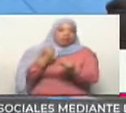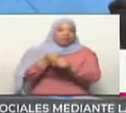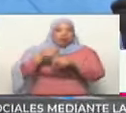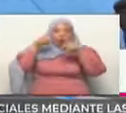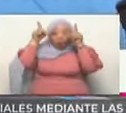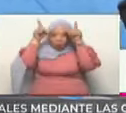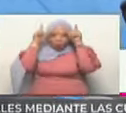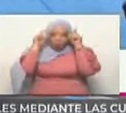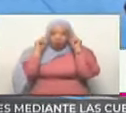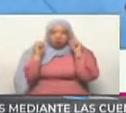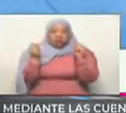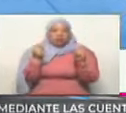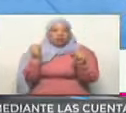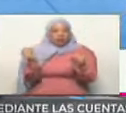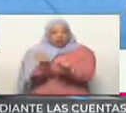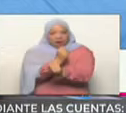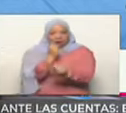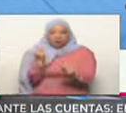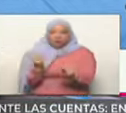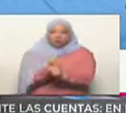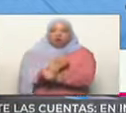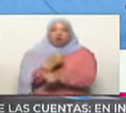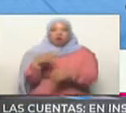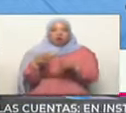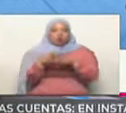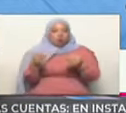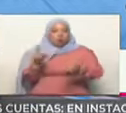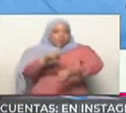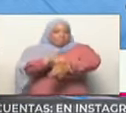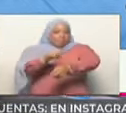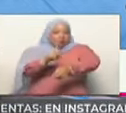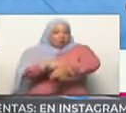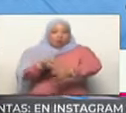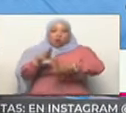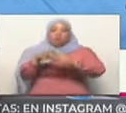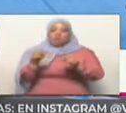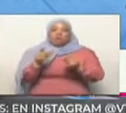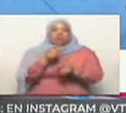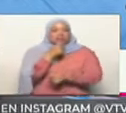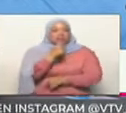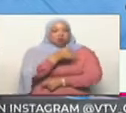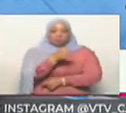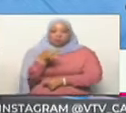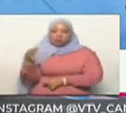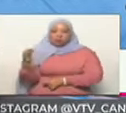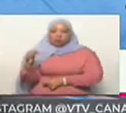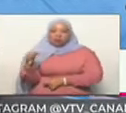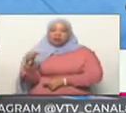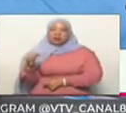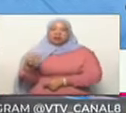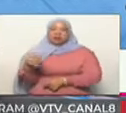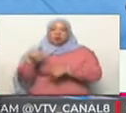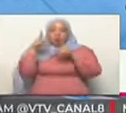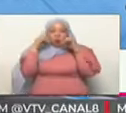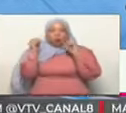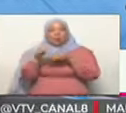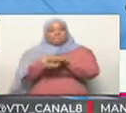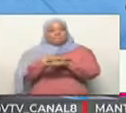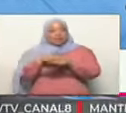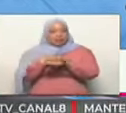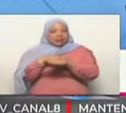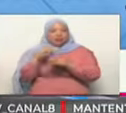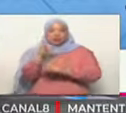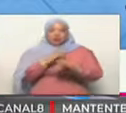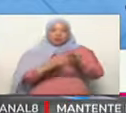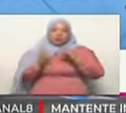la magia para trabajar las cosas, todo lo que he aprendido de ellos, para mí ha sido espectacular. Quiero agradecer a la ministra, al FONACI, a usted